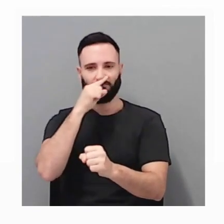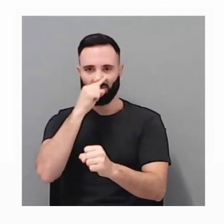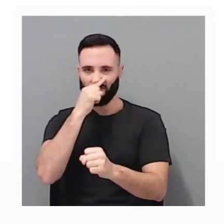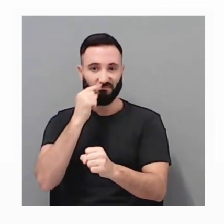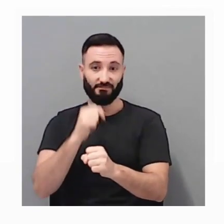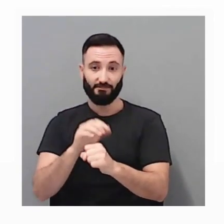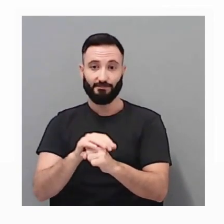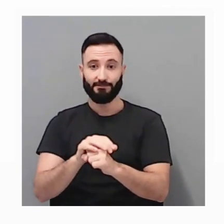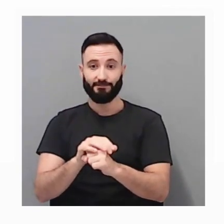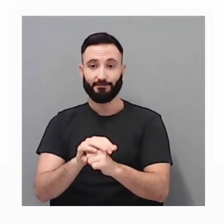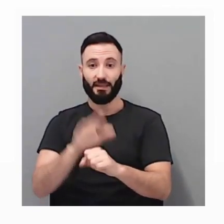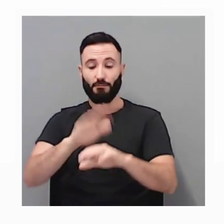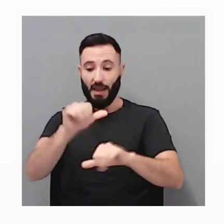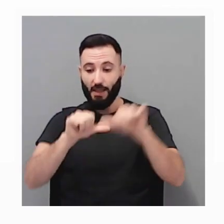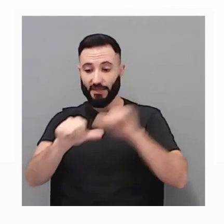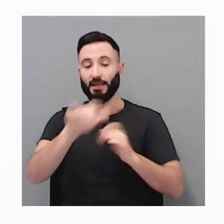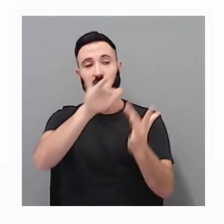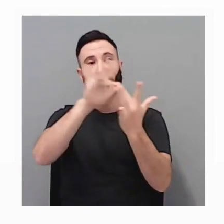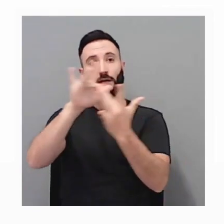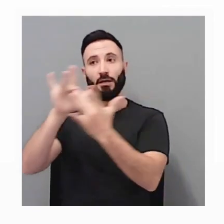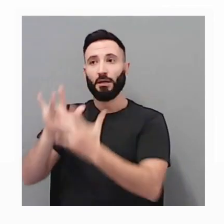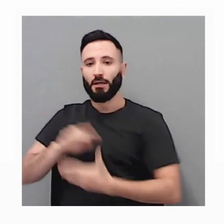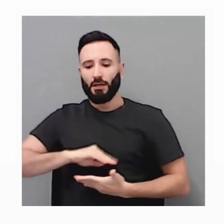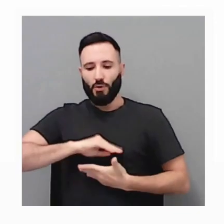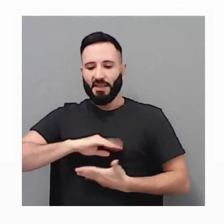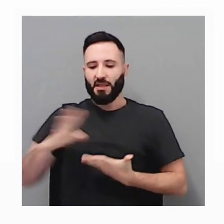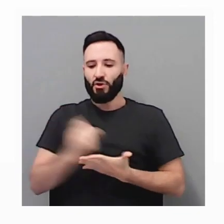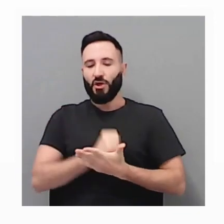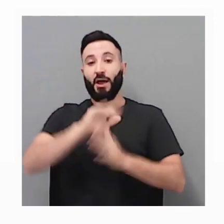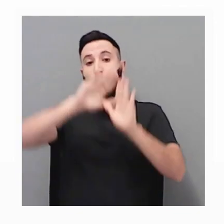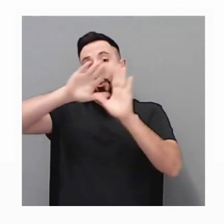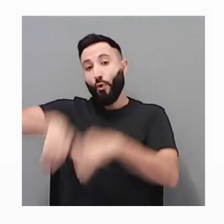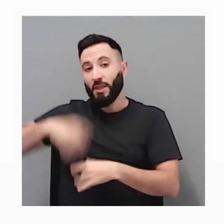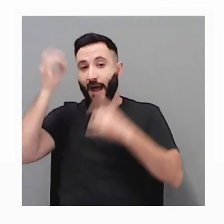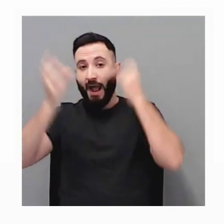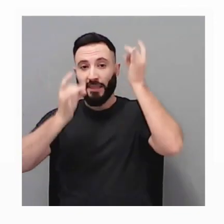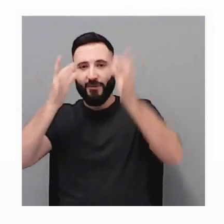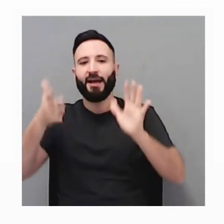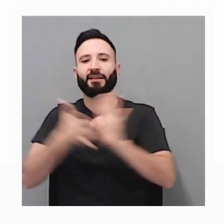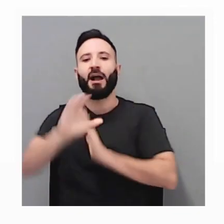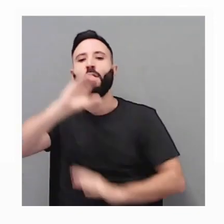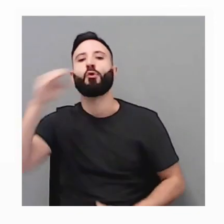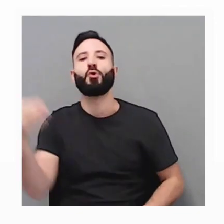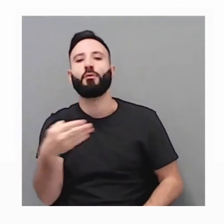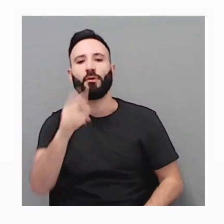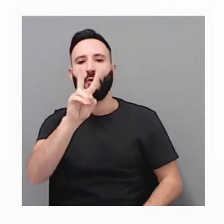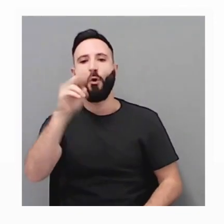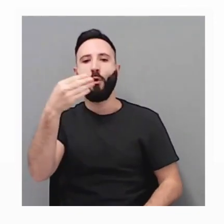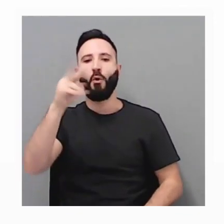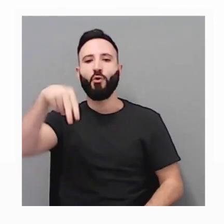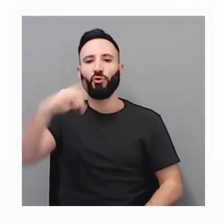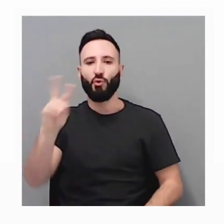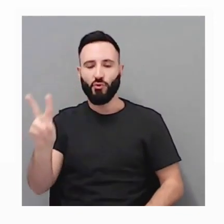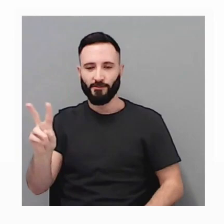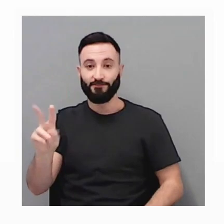pasar por todas las competencias y las dimensiones. Y la última actividad son los clubs Ubuntu, que son,